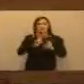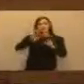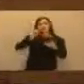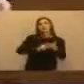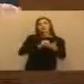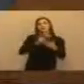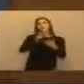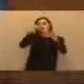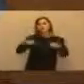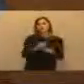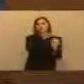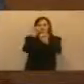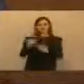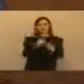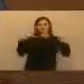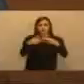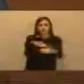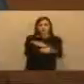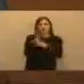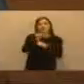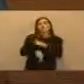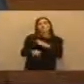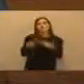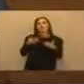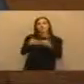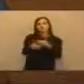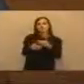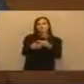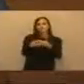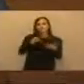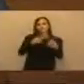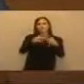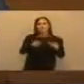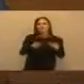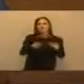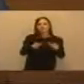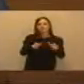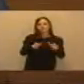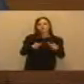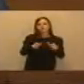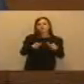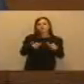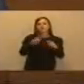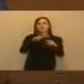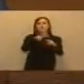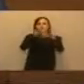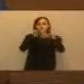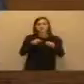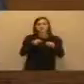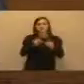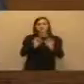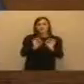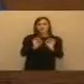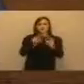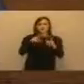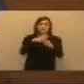defensa y porque las perspectivas del mercado global del sector armamentístico se mantenían en posiciones negativas. Esta situación